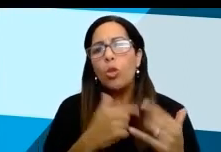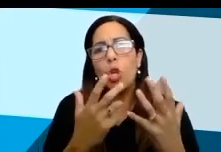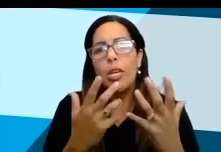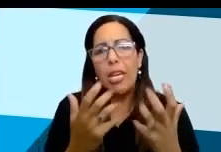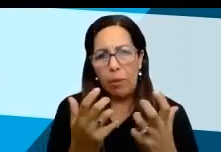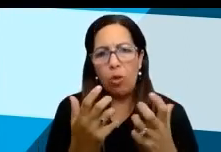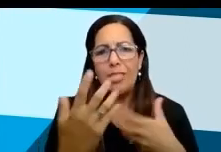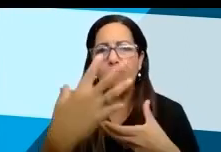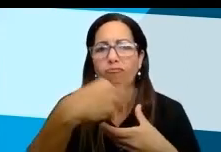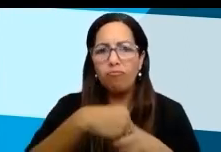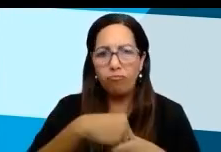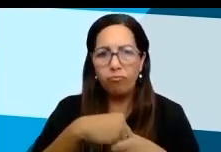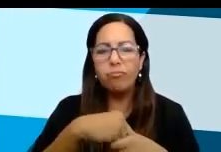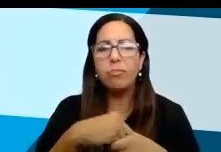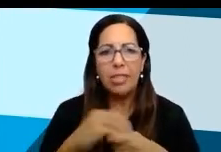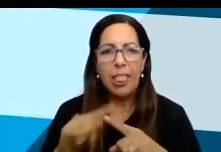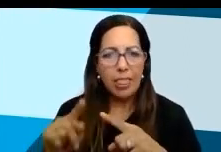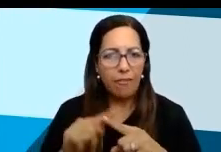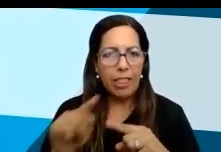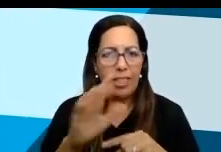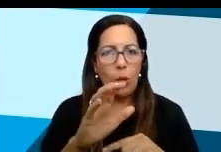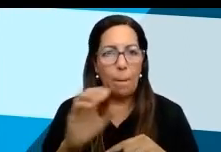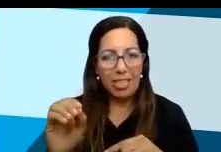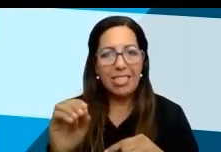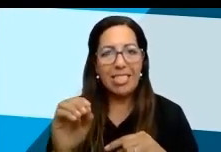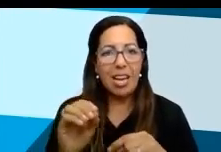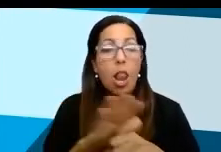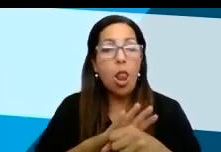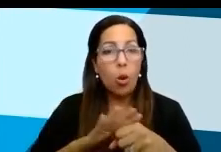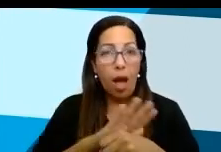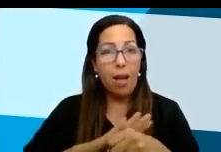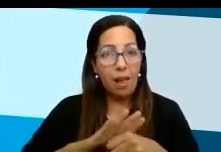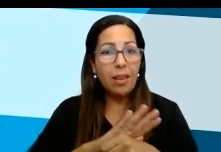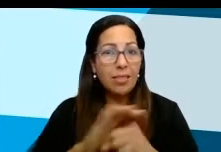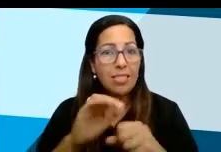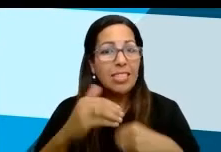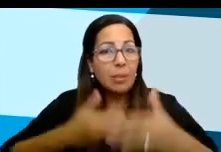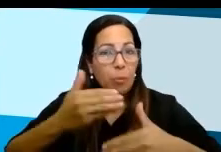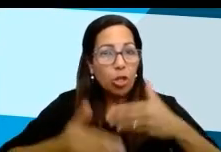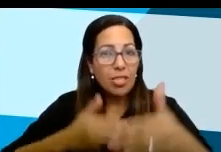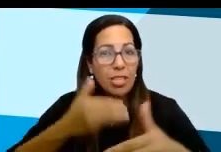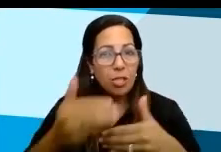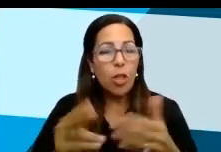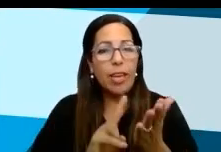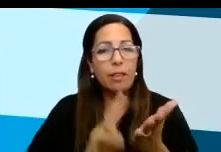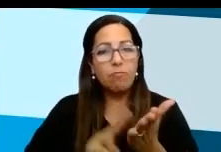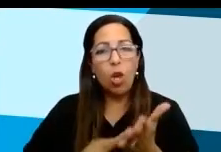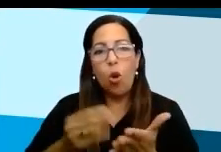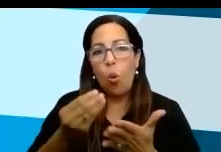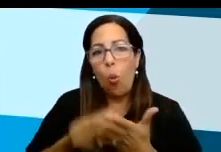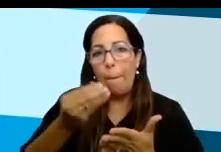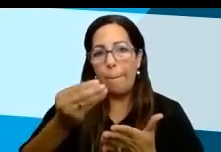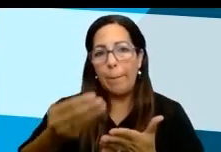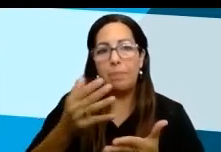inclusión de estas entidades y estas compañías locales dentro del proceso de compra. Pues